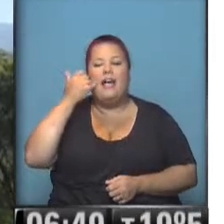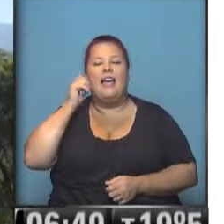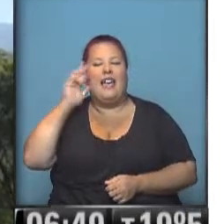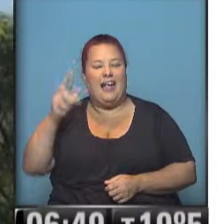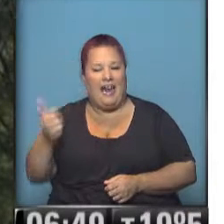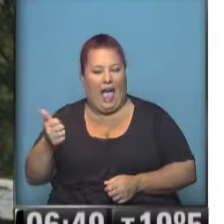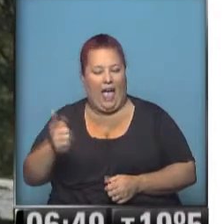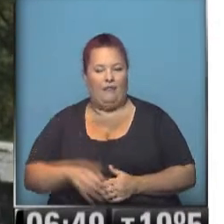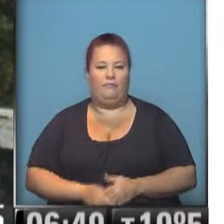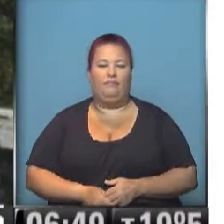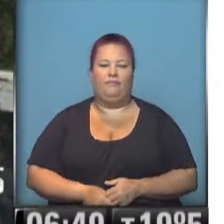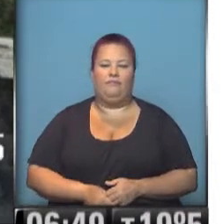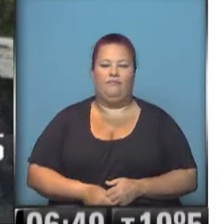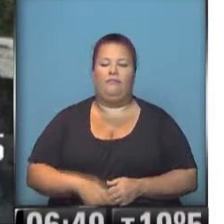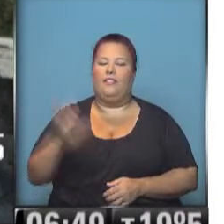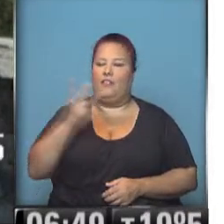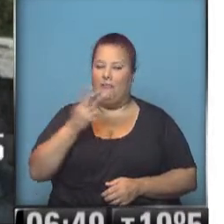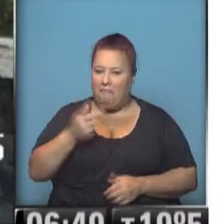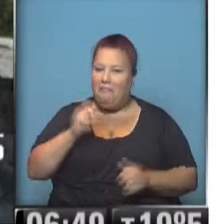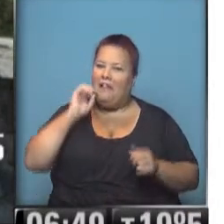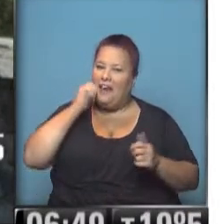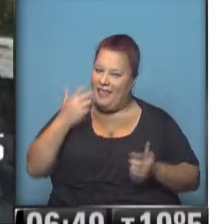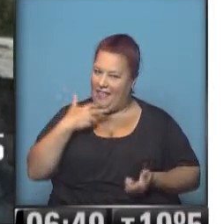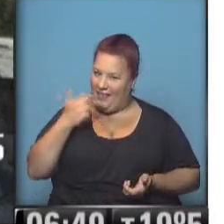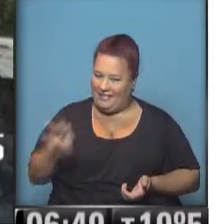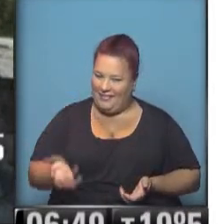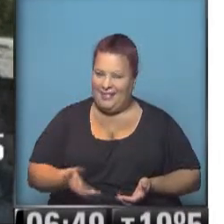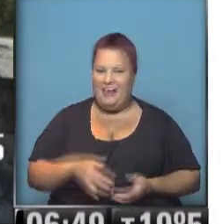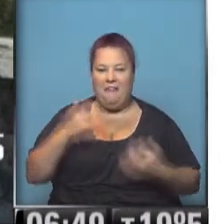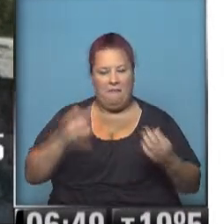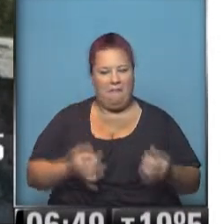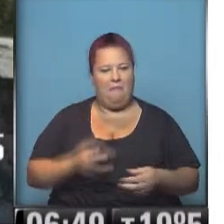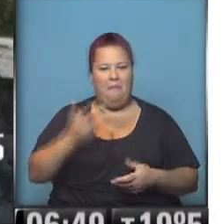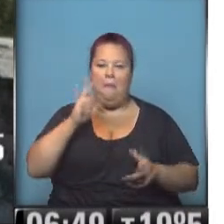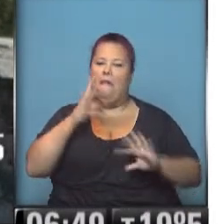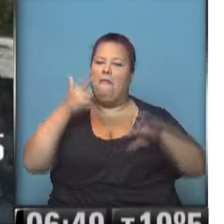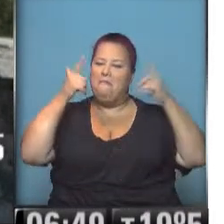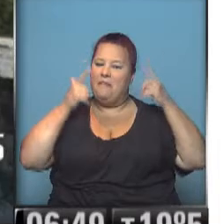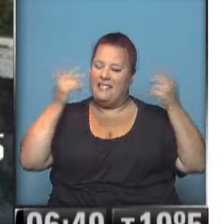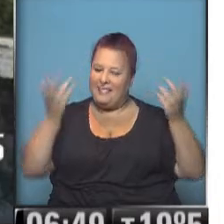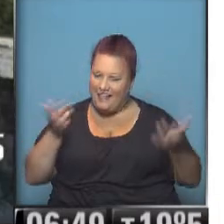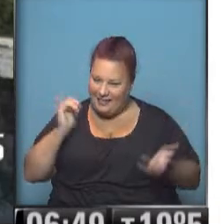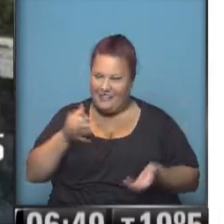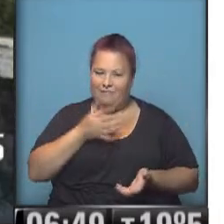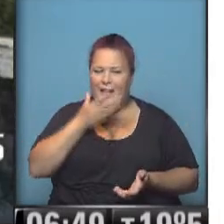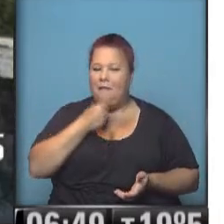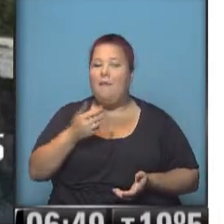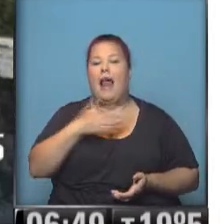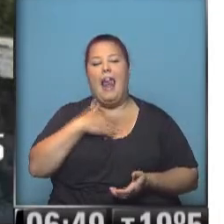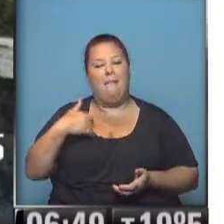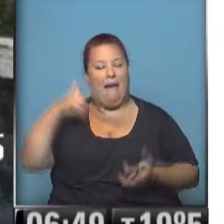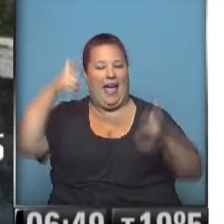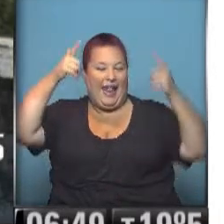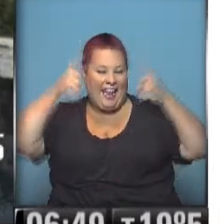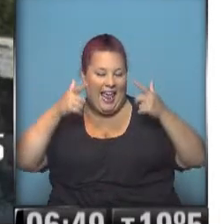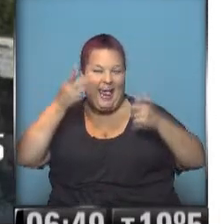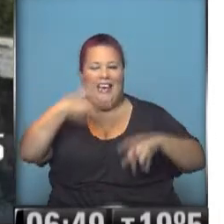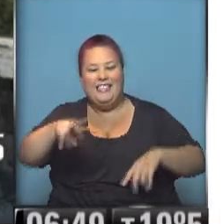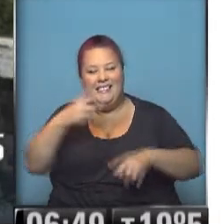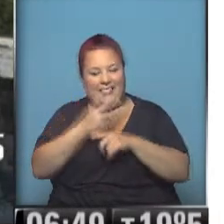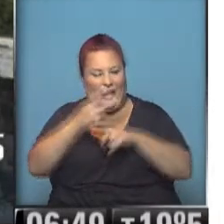Gra. Ah, Ramón y Gra. Qué lindas hijas, ¿no? Dos princesas, ¿eh? Exactamente. Porque la madre es una reina. La madre